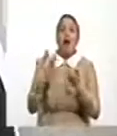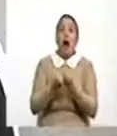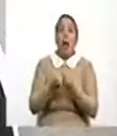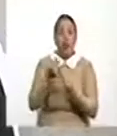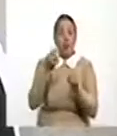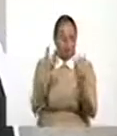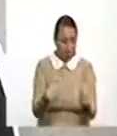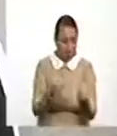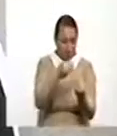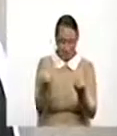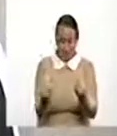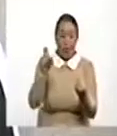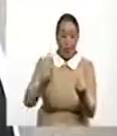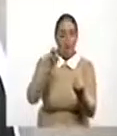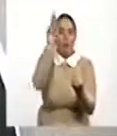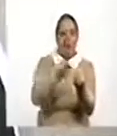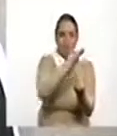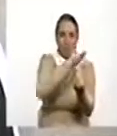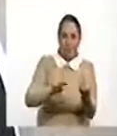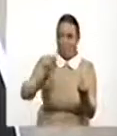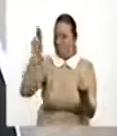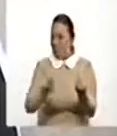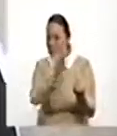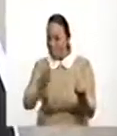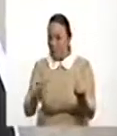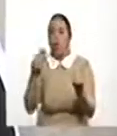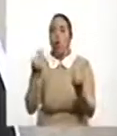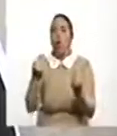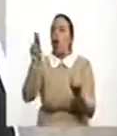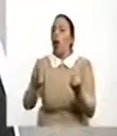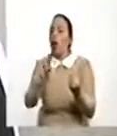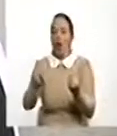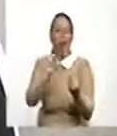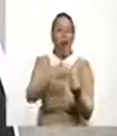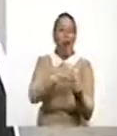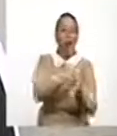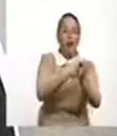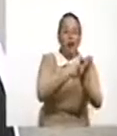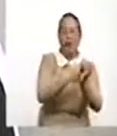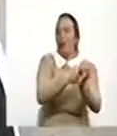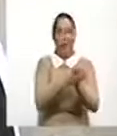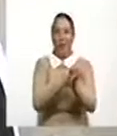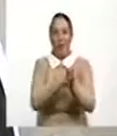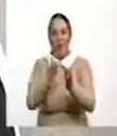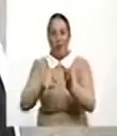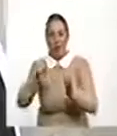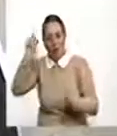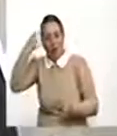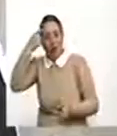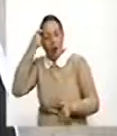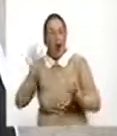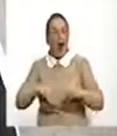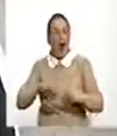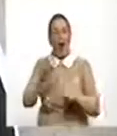contundencia. Hacerlo solamente sobre un grupo muestra el propósito de este gobierno de darle gusto a las FARC,